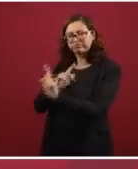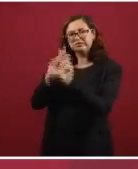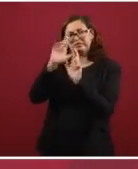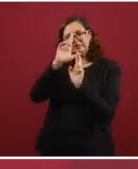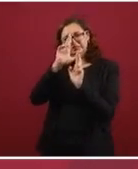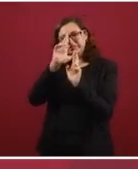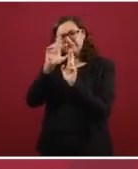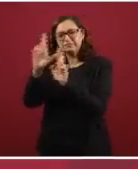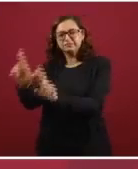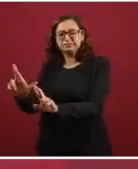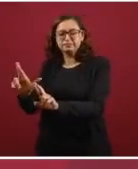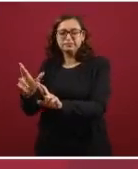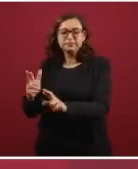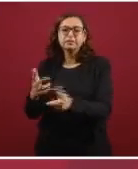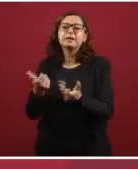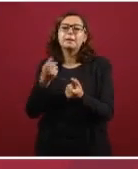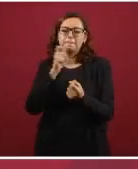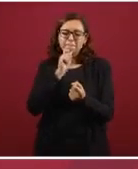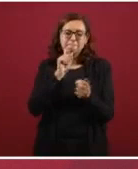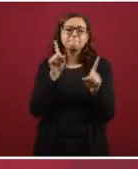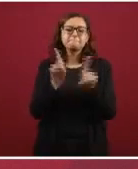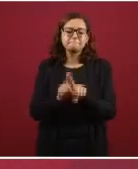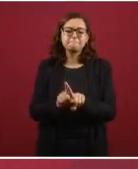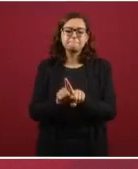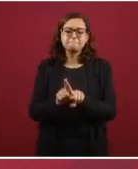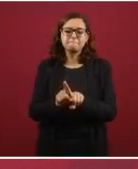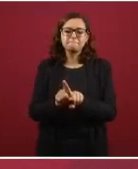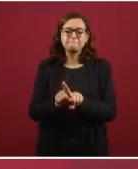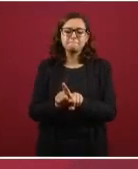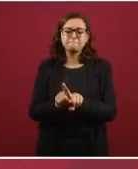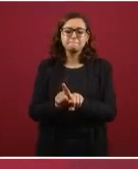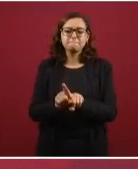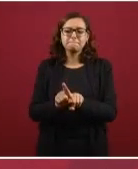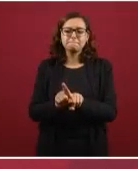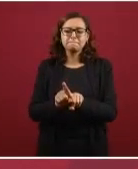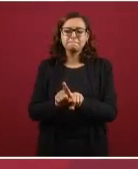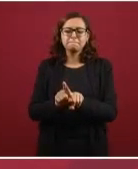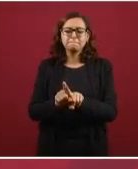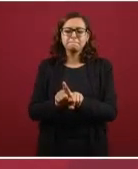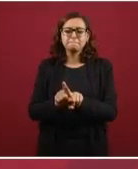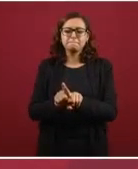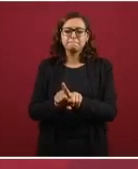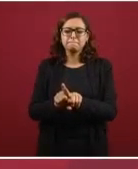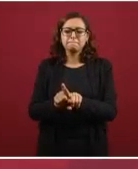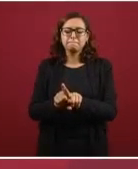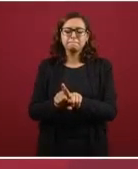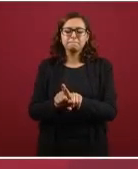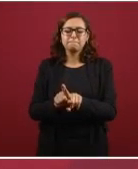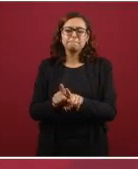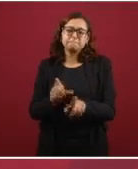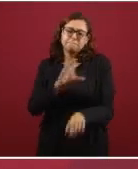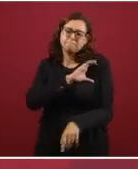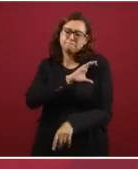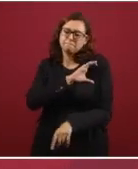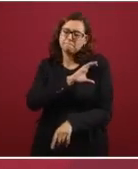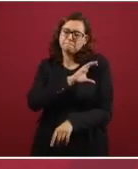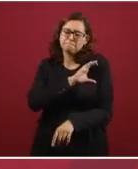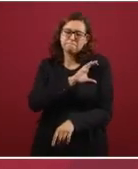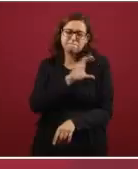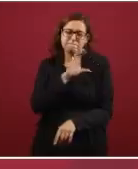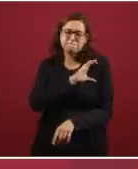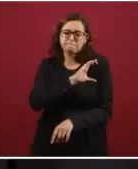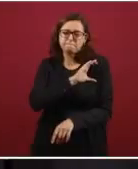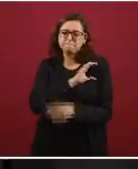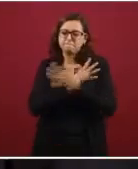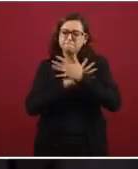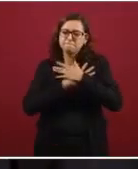respetemos y, ¿por qué no?, que nos tengamos cariño y que